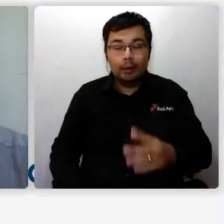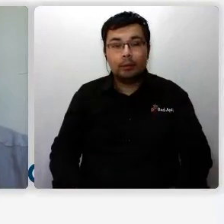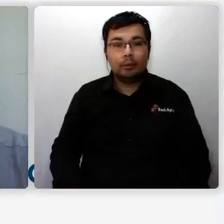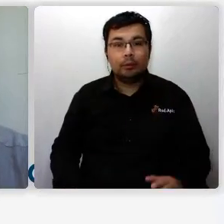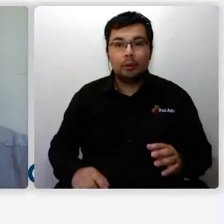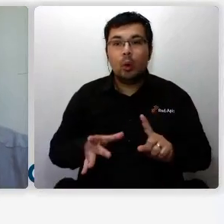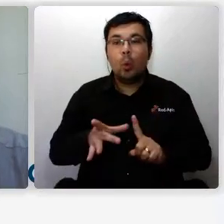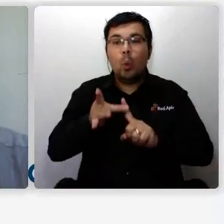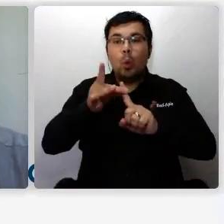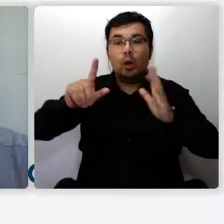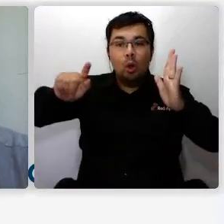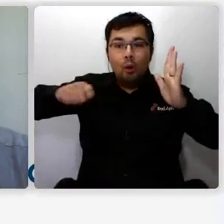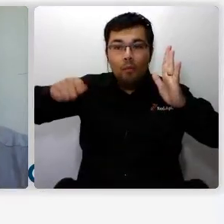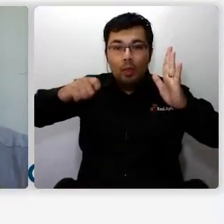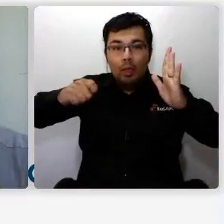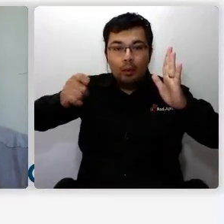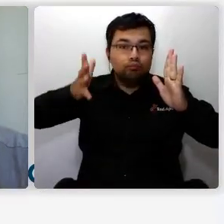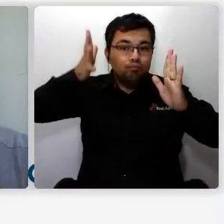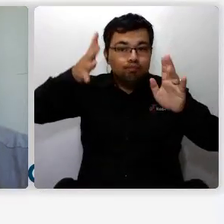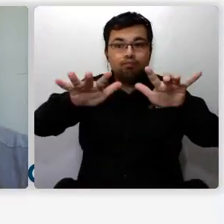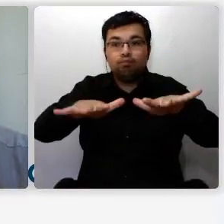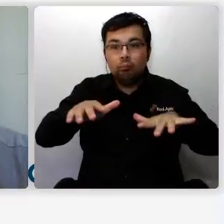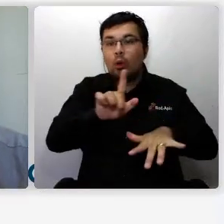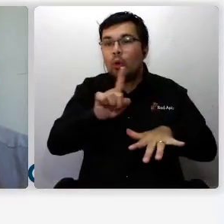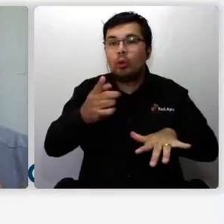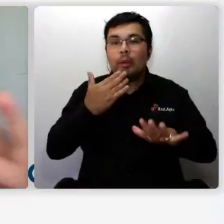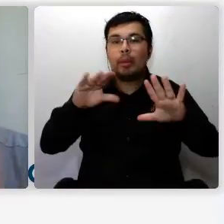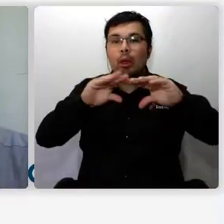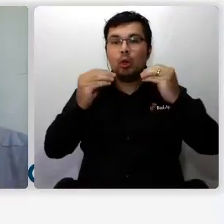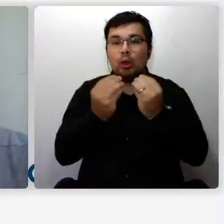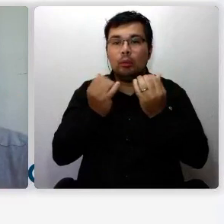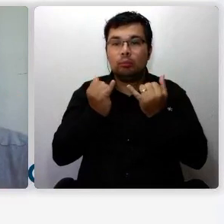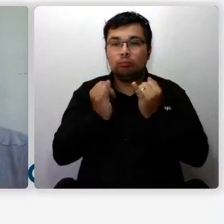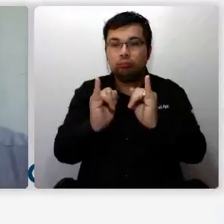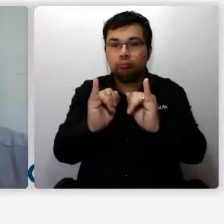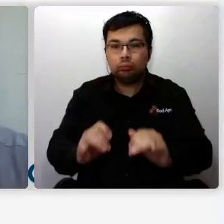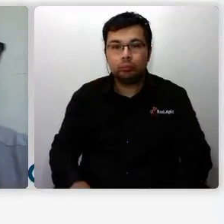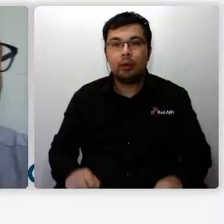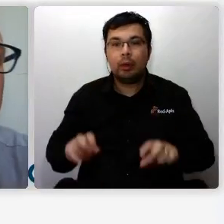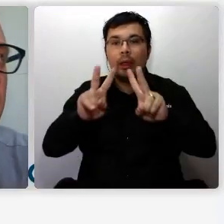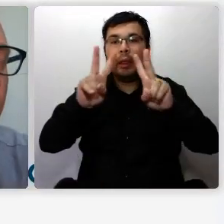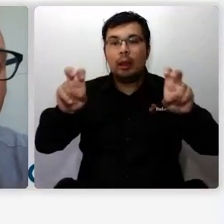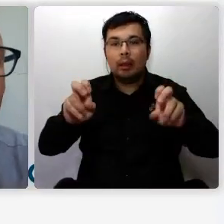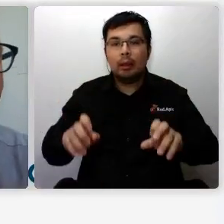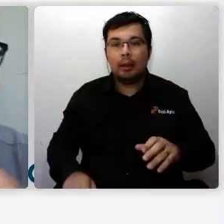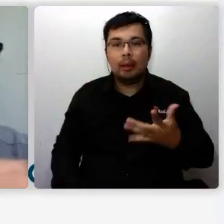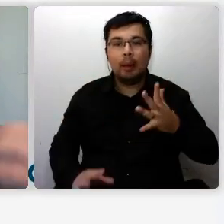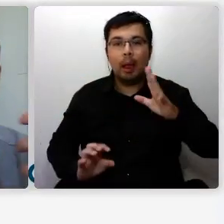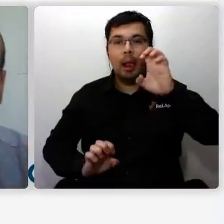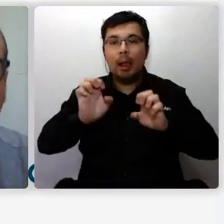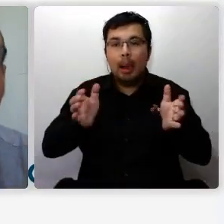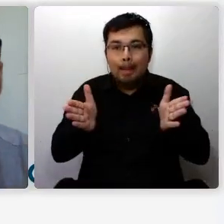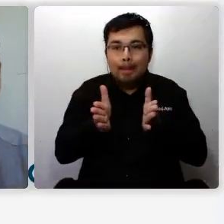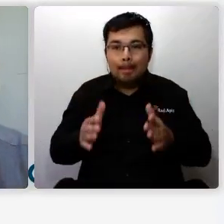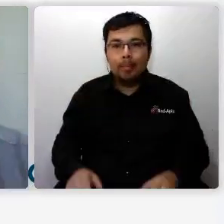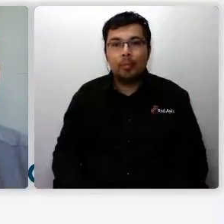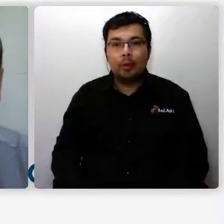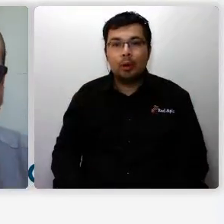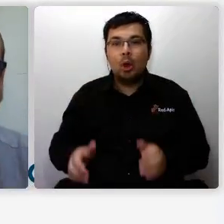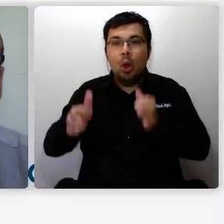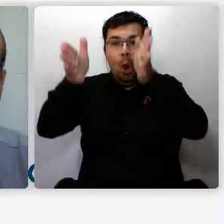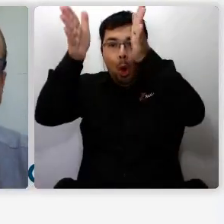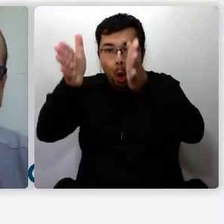información del mundo del emprendimiento, del mundo microempresarial, con fechas de postulaciones capitales público, con columnas de opinión